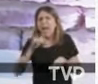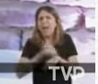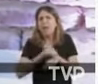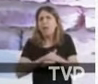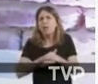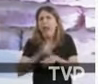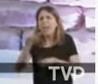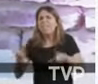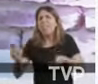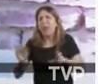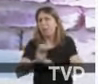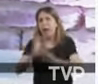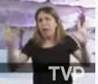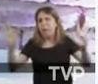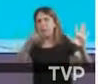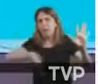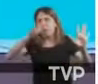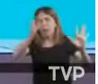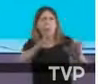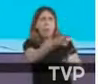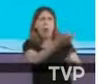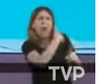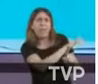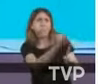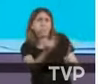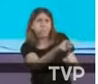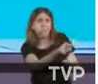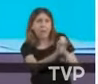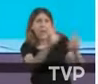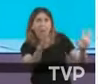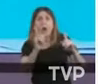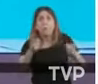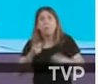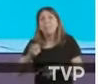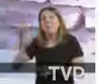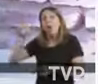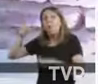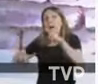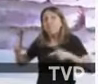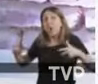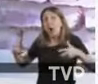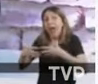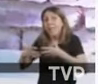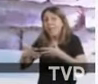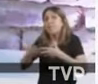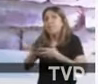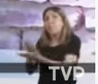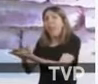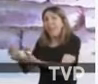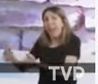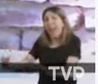responsabilidades claras. Y lo dijiste recién, Alberto, quienes contrajeron ese crédito y quienes